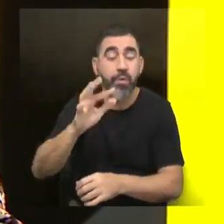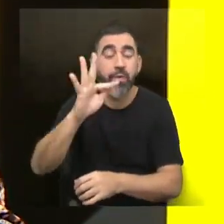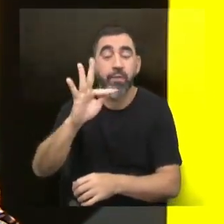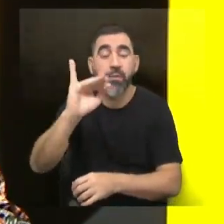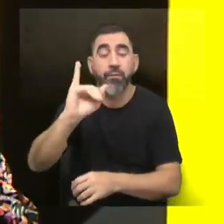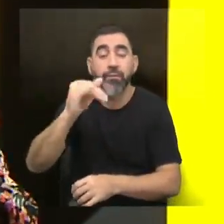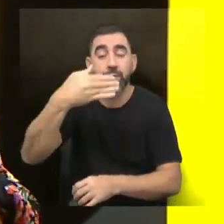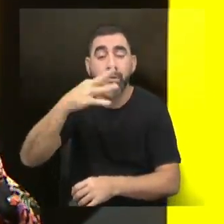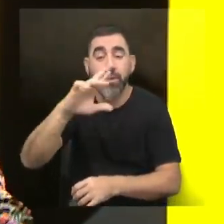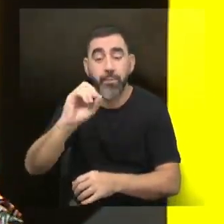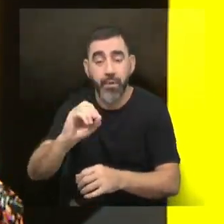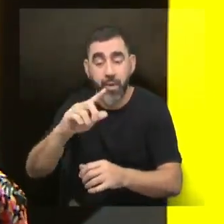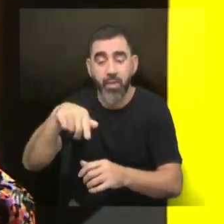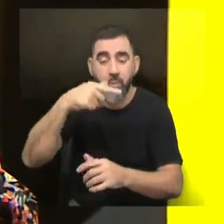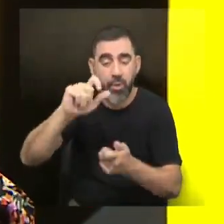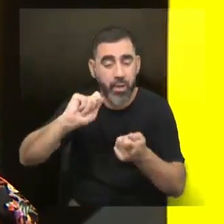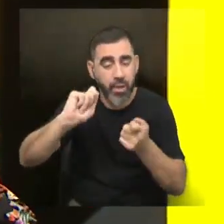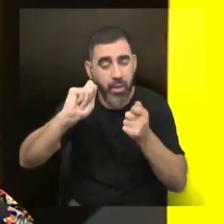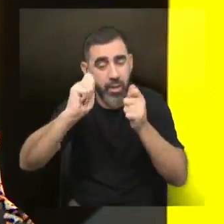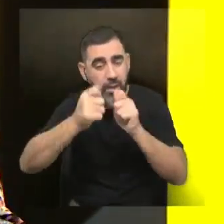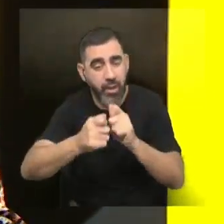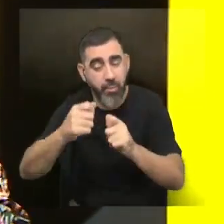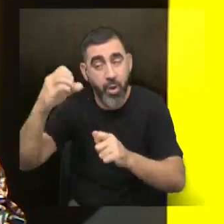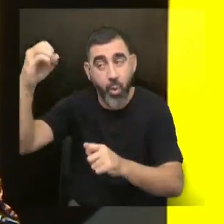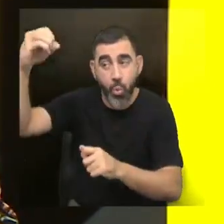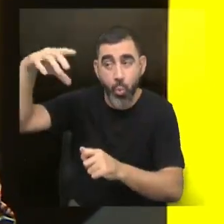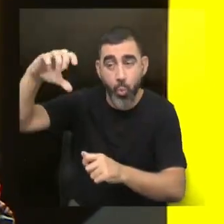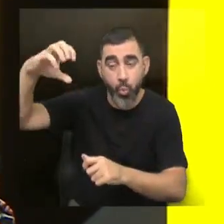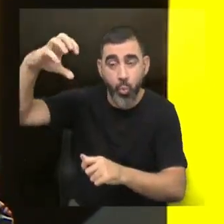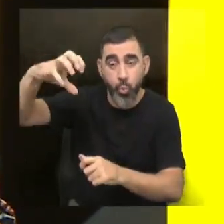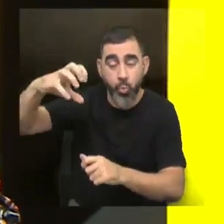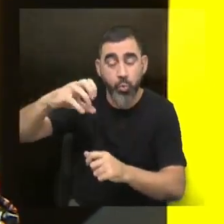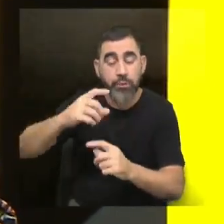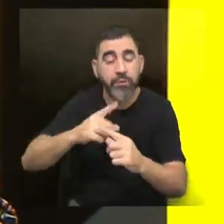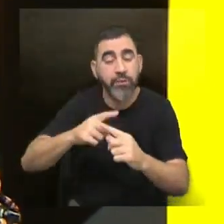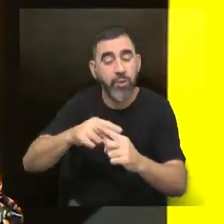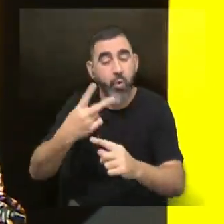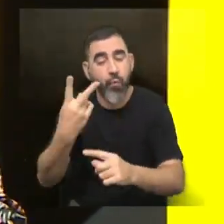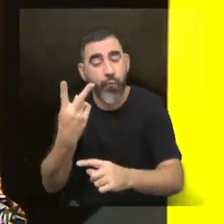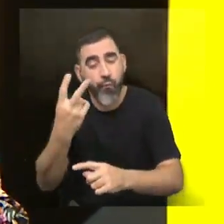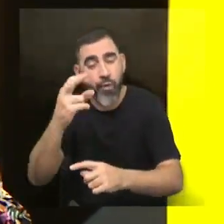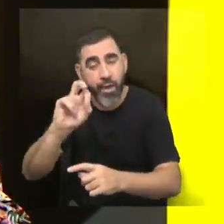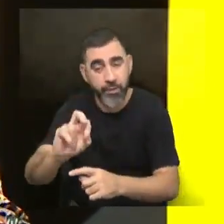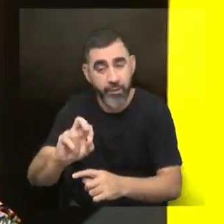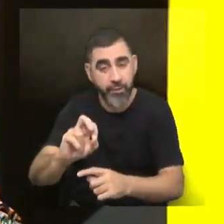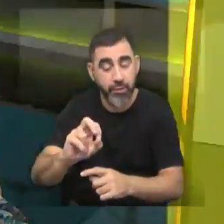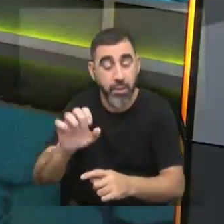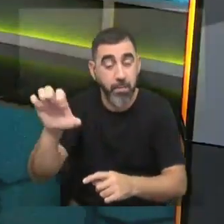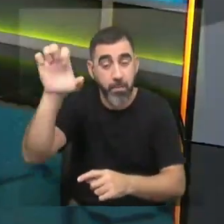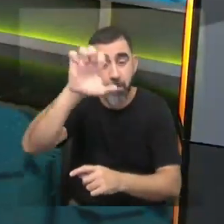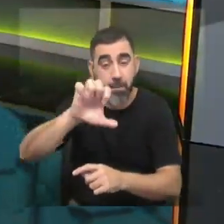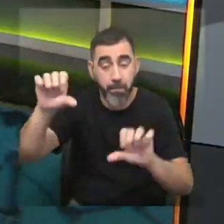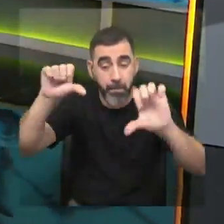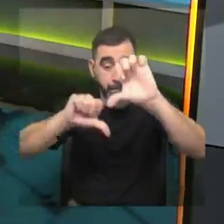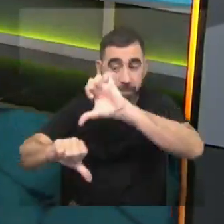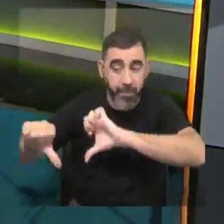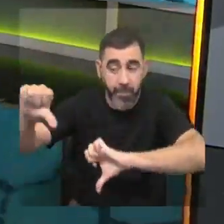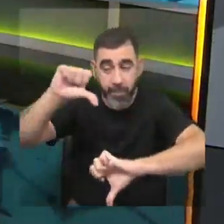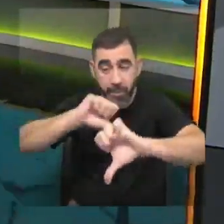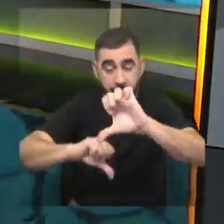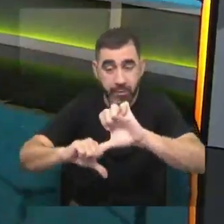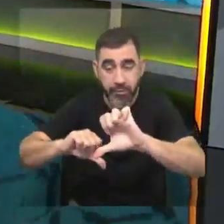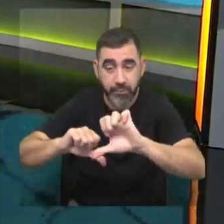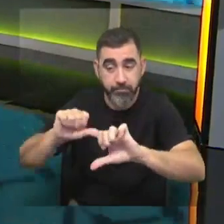carbono, ¿no? Que después con el tiempo, desde esas lamparitas a mitad del siglo XX, una empresa química, por supuesto,